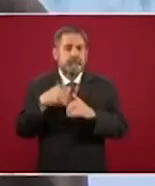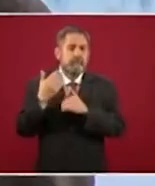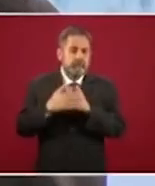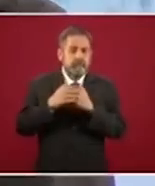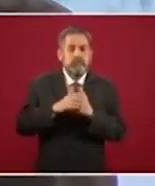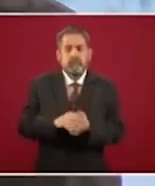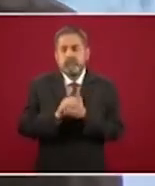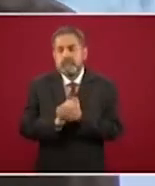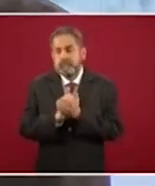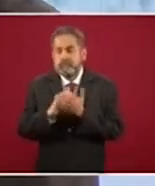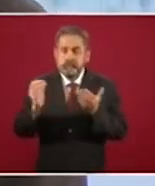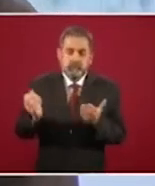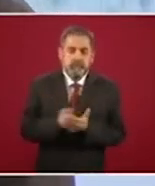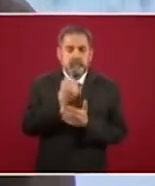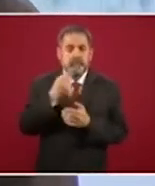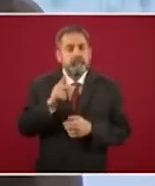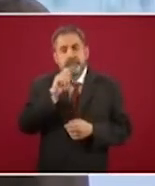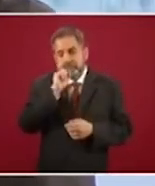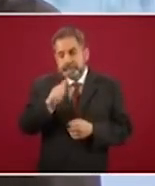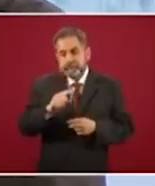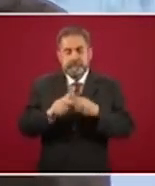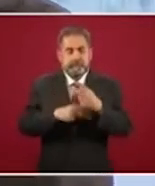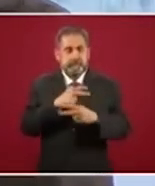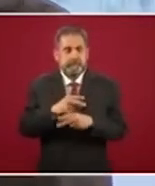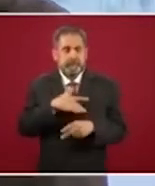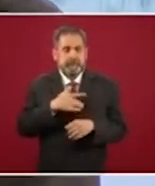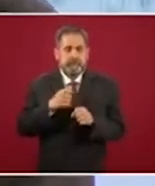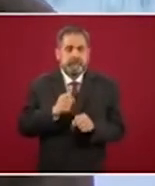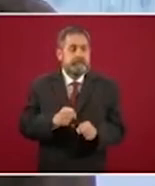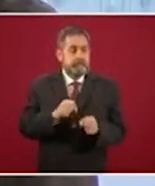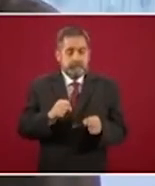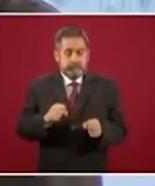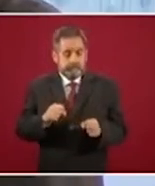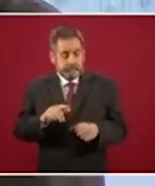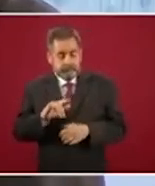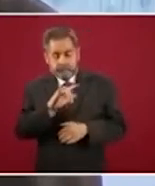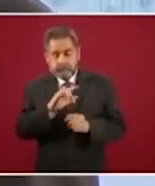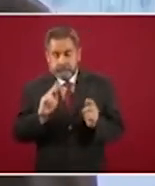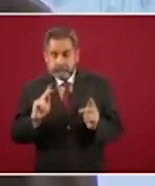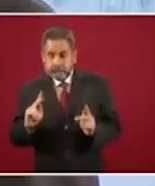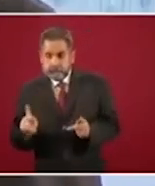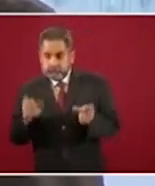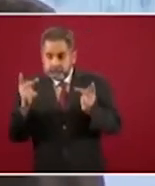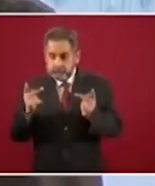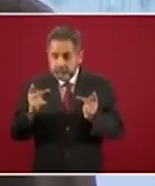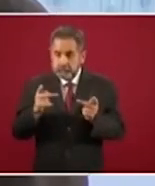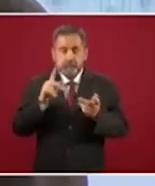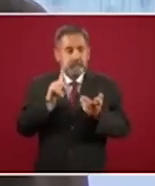a cabo la rifa, pero por un lado también estaremos asegurando que la venta del avión se lleve a cabo